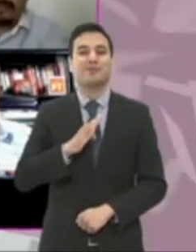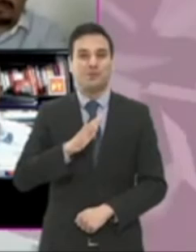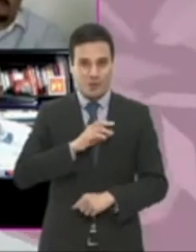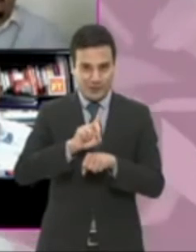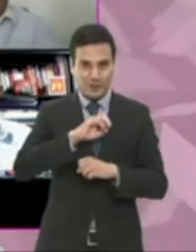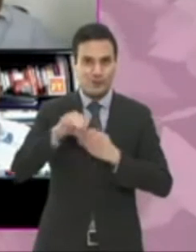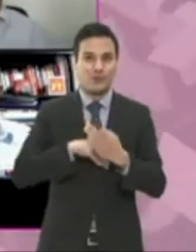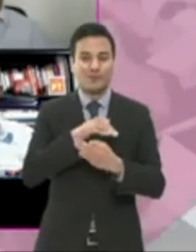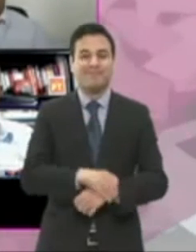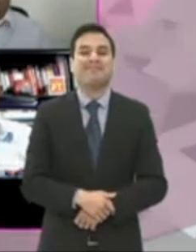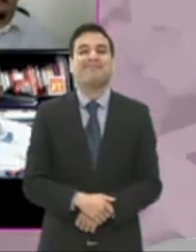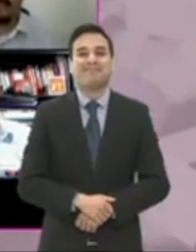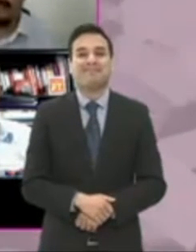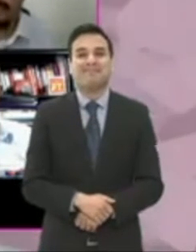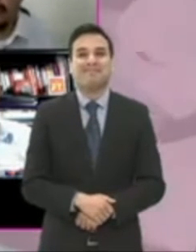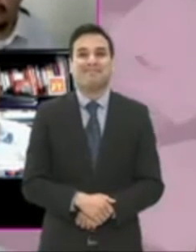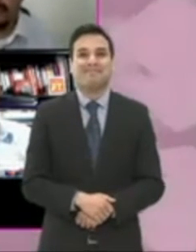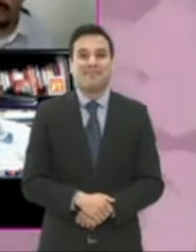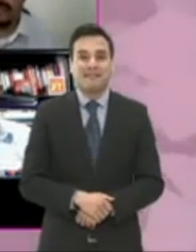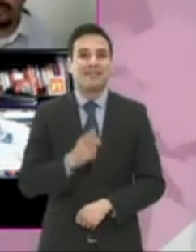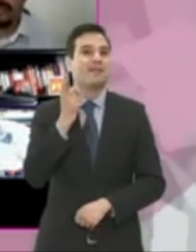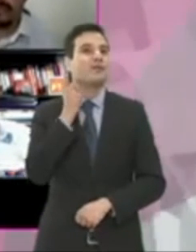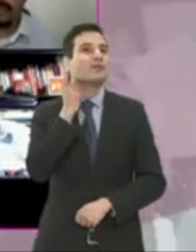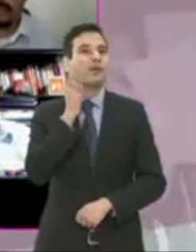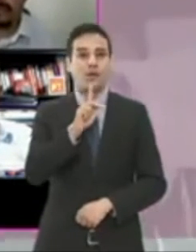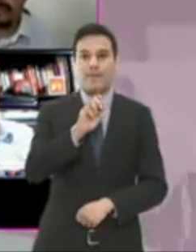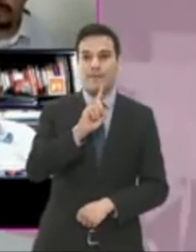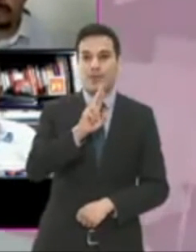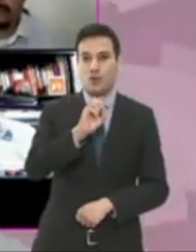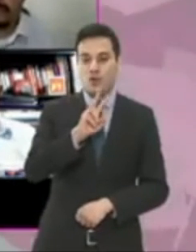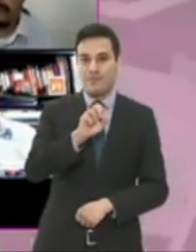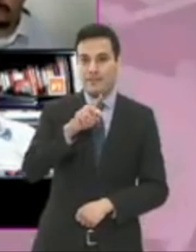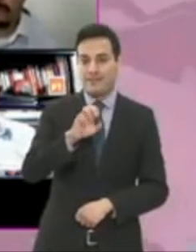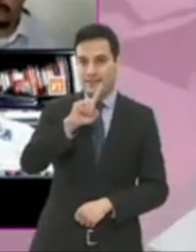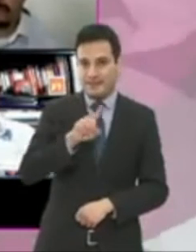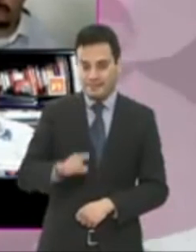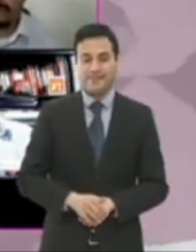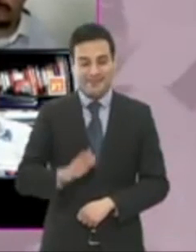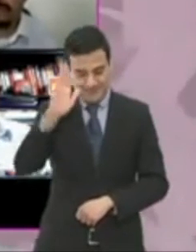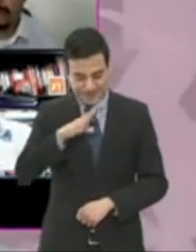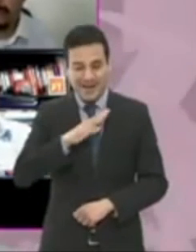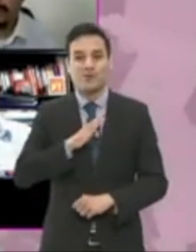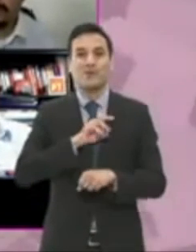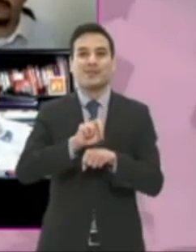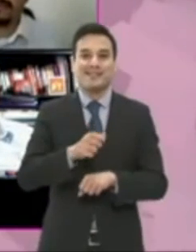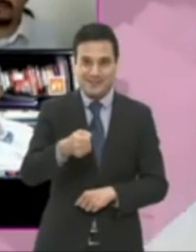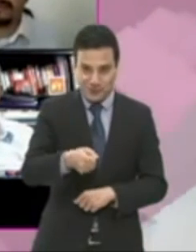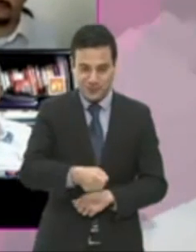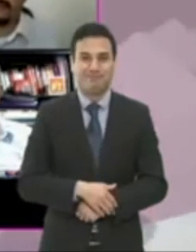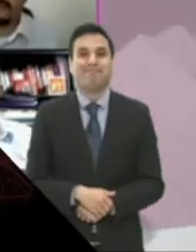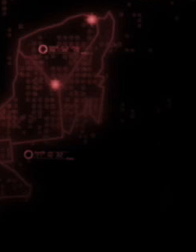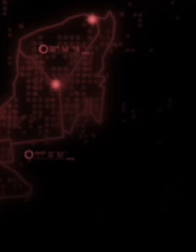preponderante los logros de acciones del Gobierno Federal y de quién lo encabeza considerada como propaganda gubernamental prohibida en el